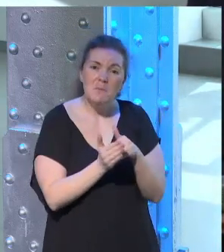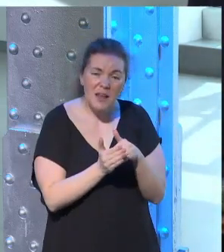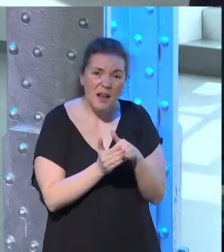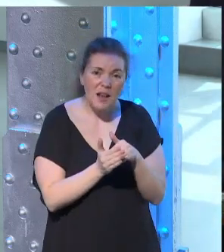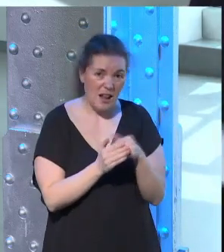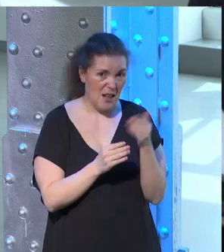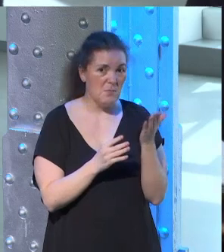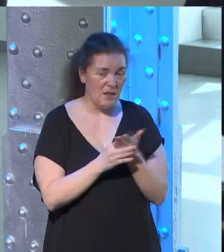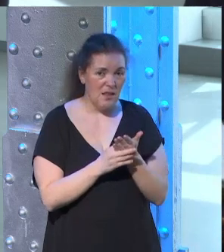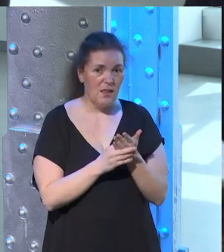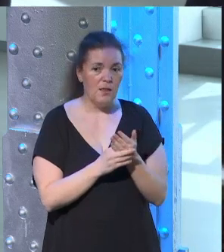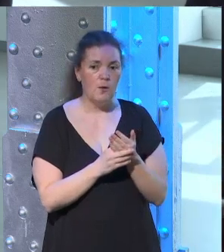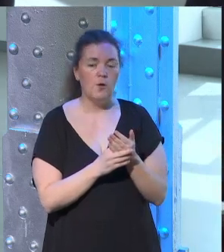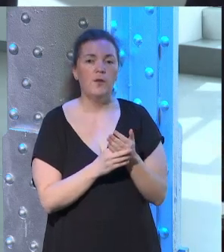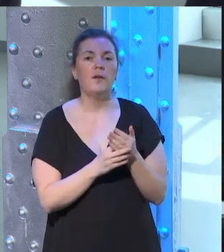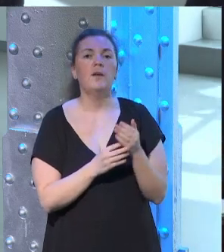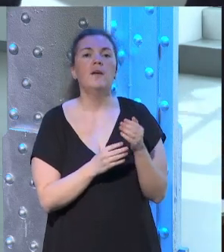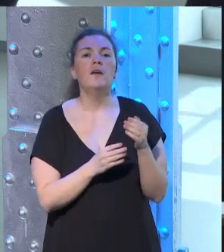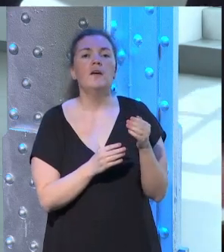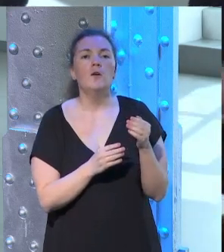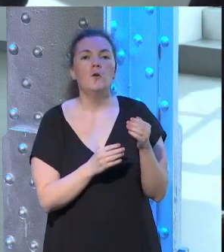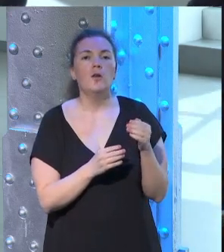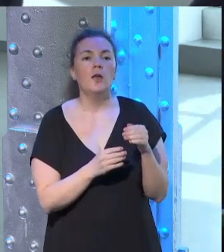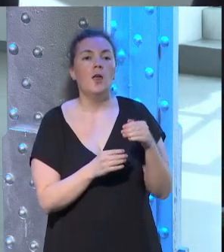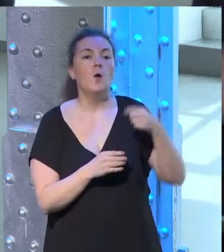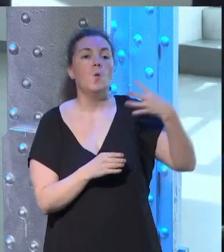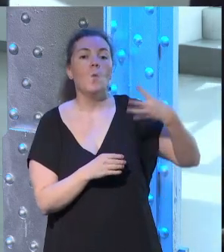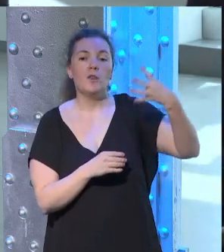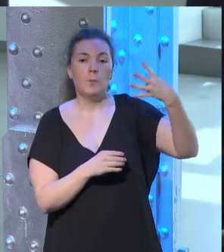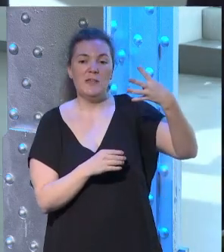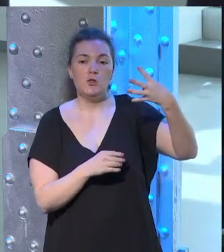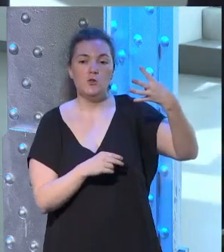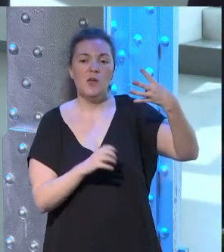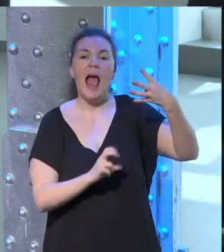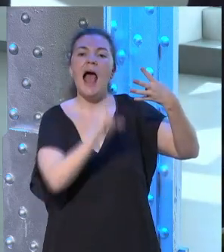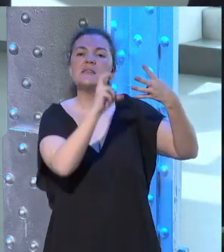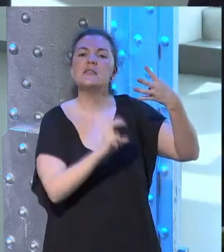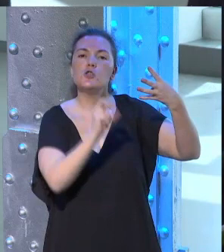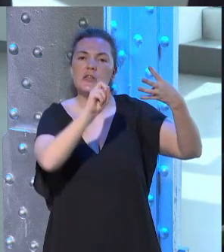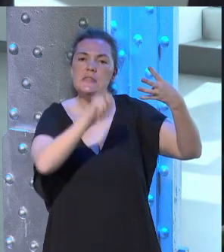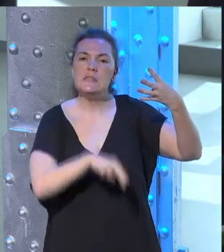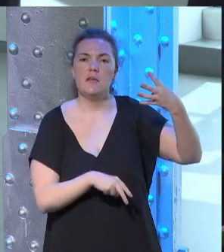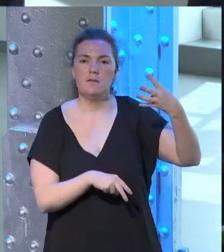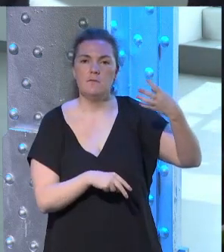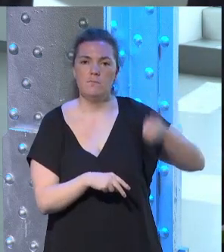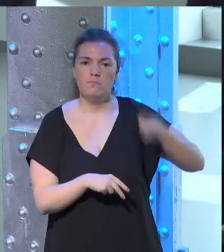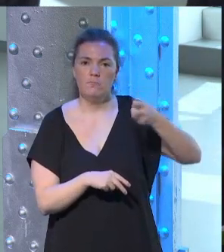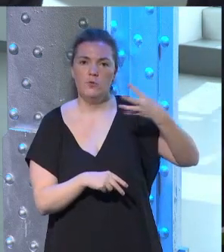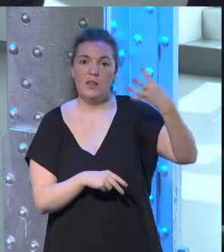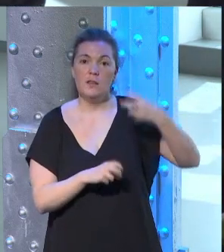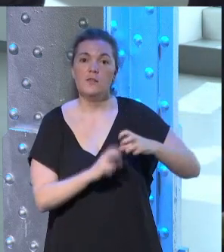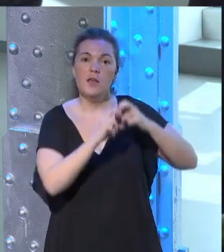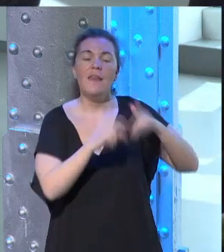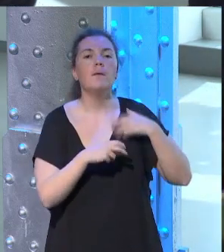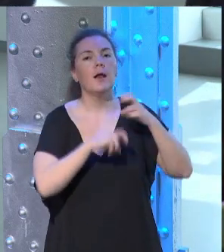100.000 eran menores de 4 pisos y no tenían ascensor. Allí no solo hay que hacer una